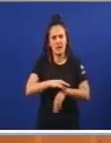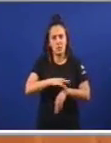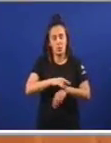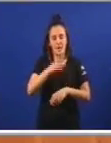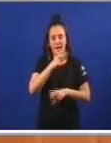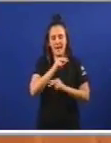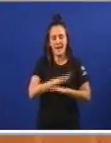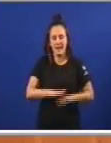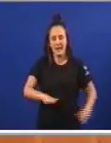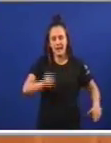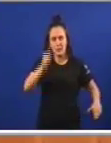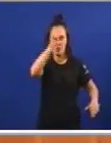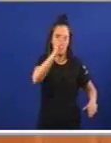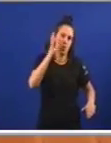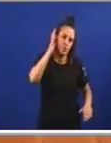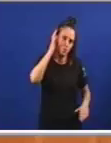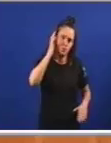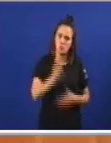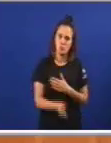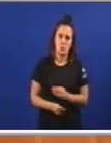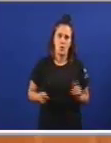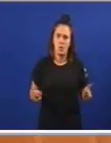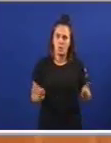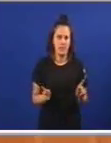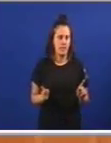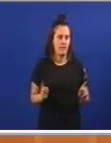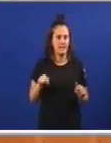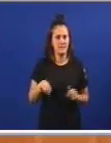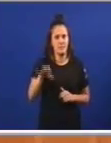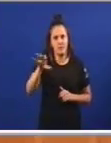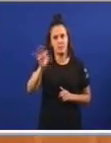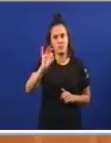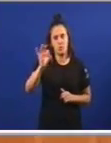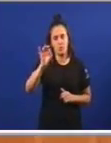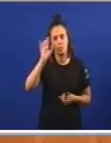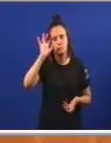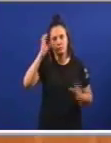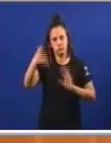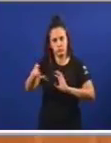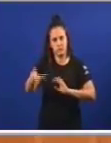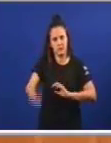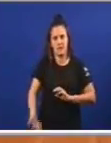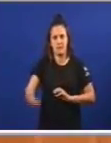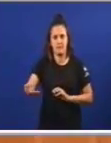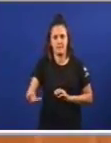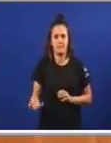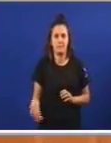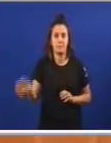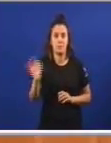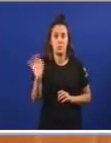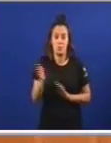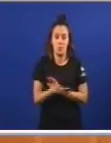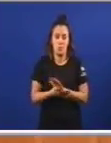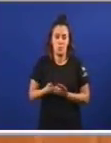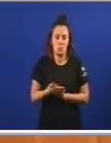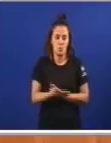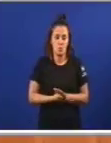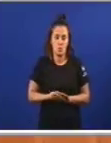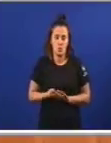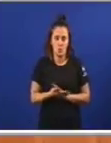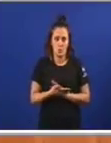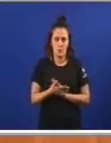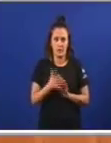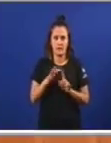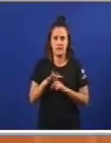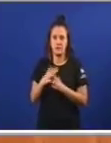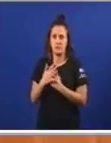nenas, a saúde mental, perdón, dos nenos e das nenas deste país ou o trastorno mental grave. Por non dicir, por non falar da